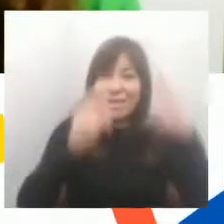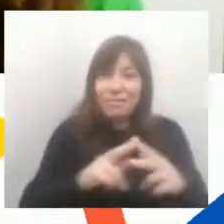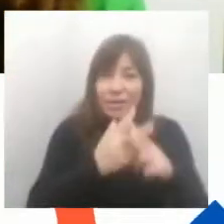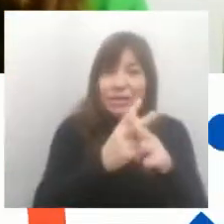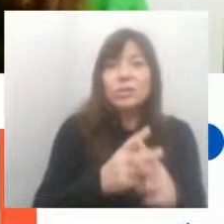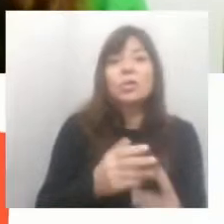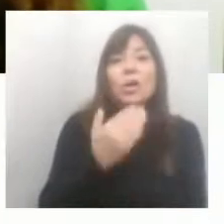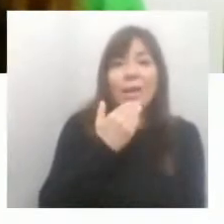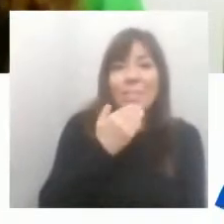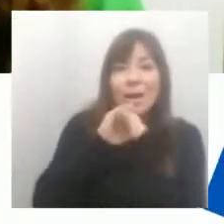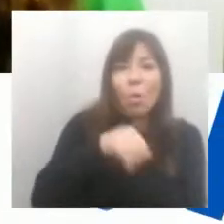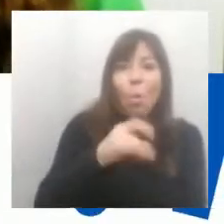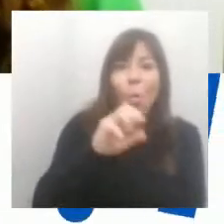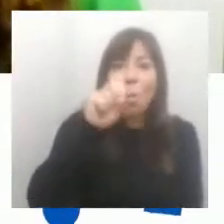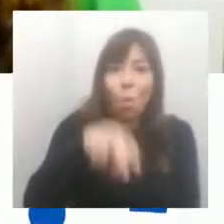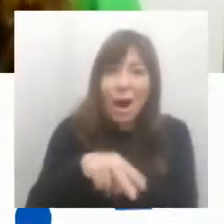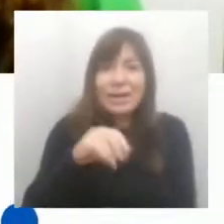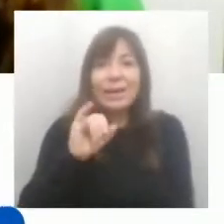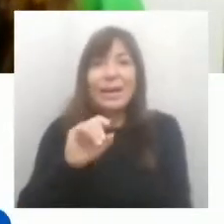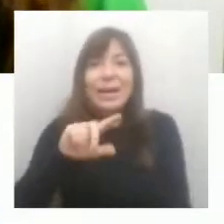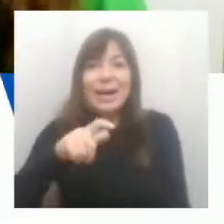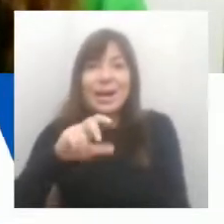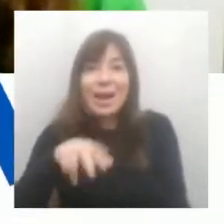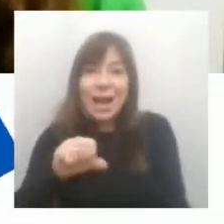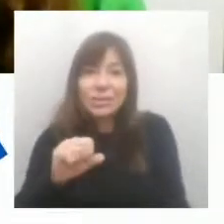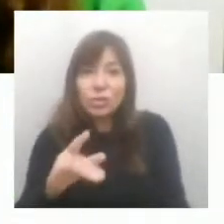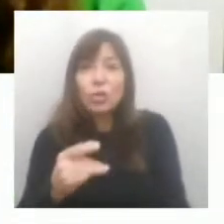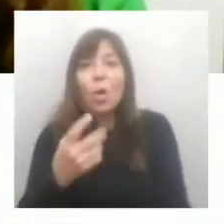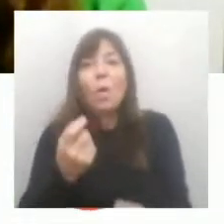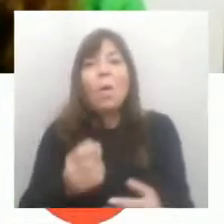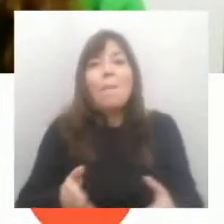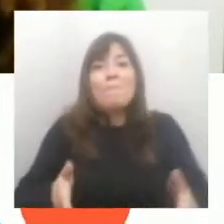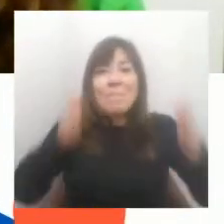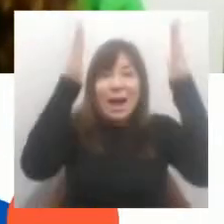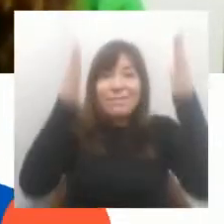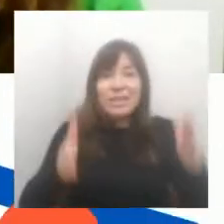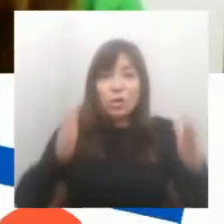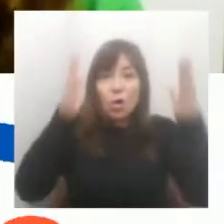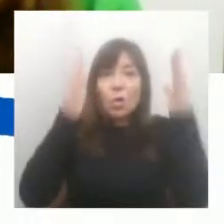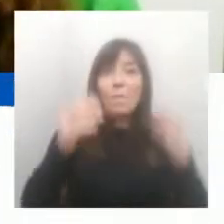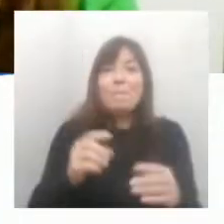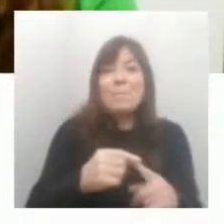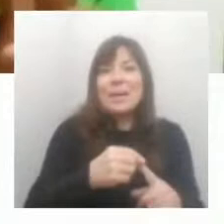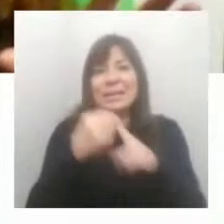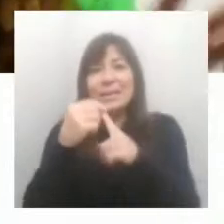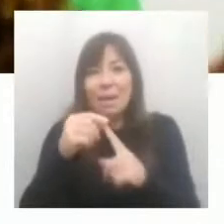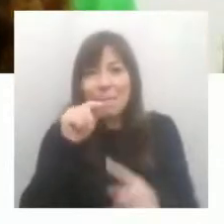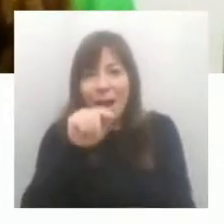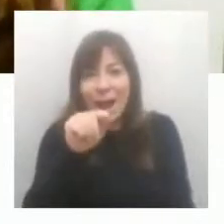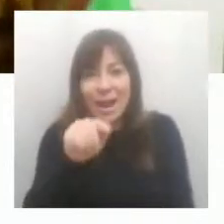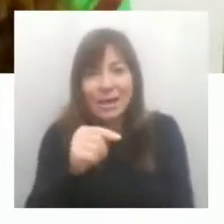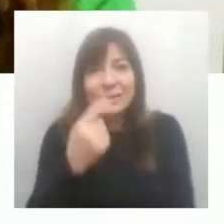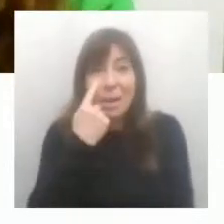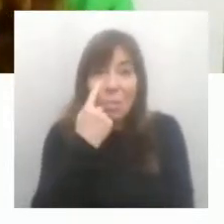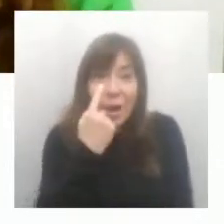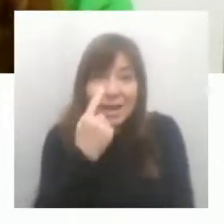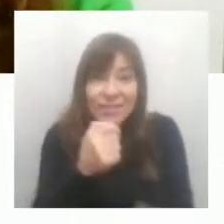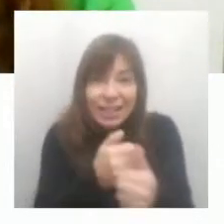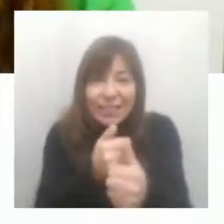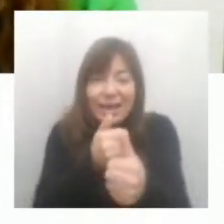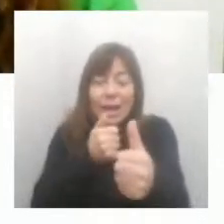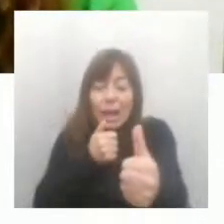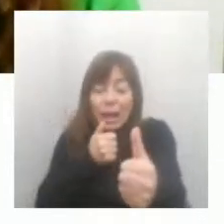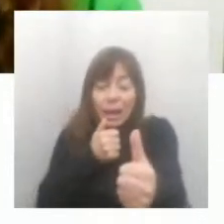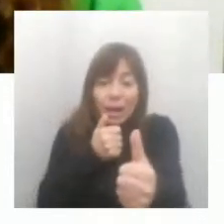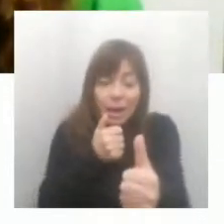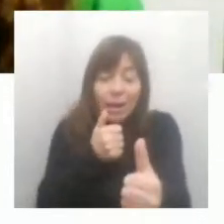es autor del pabellón principal. Bueno, viendo el espacio también, ahí se puede ver desde bien lejos y nos podemos ir acercando al